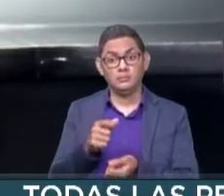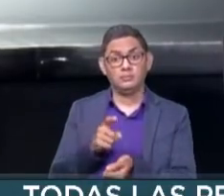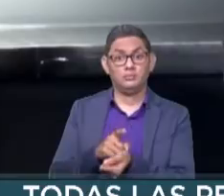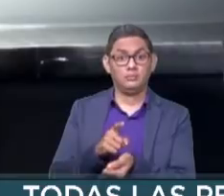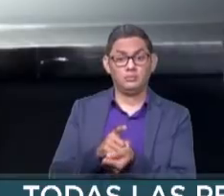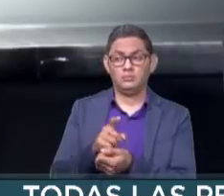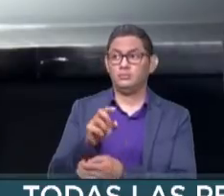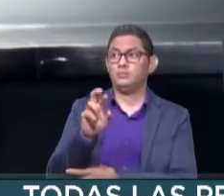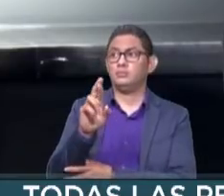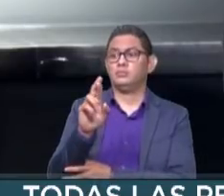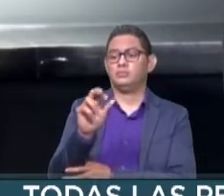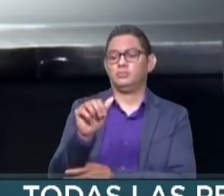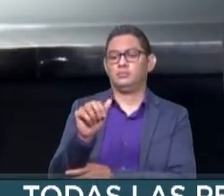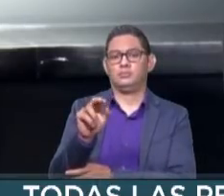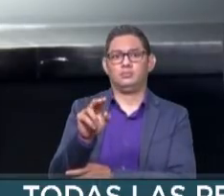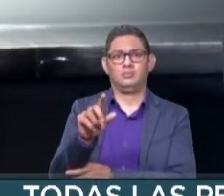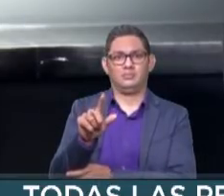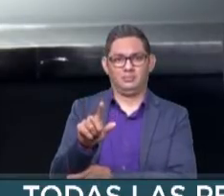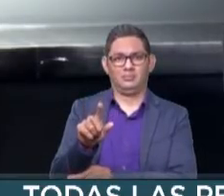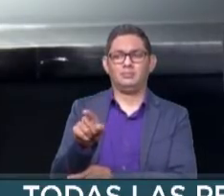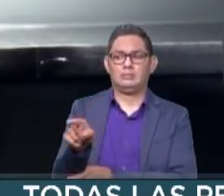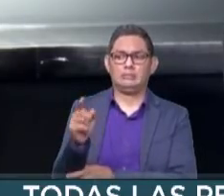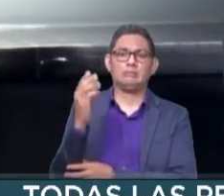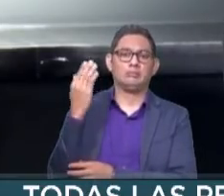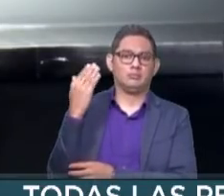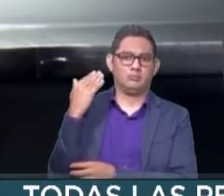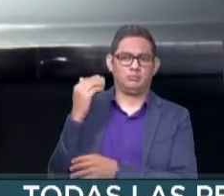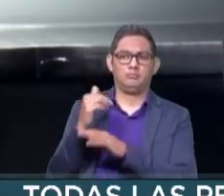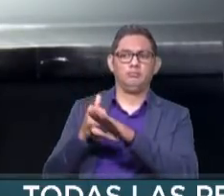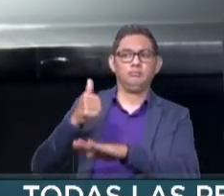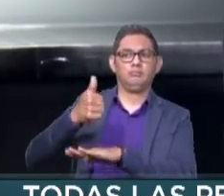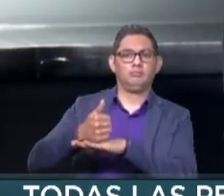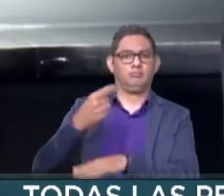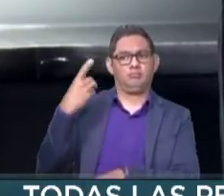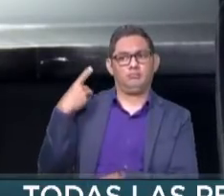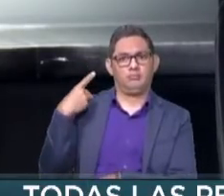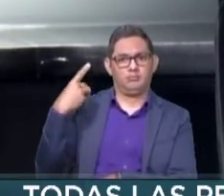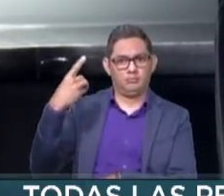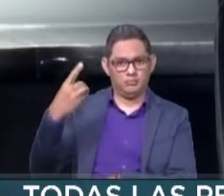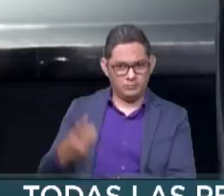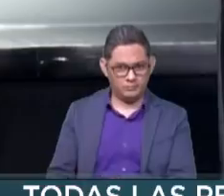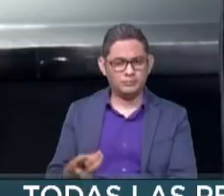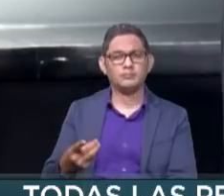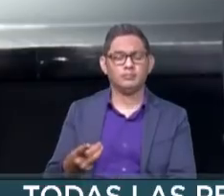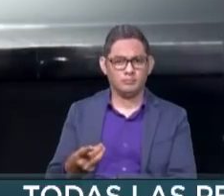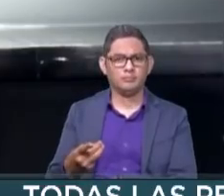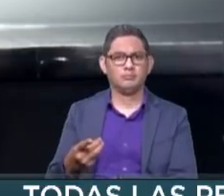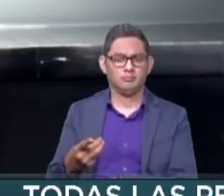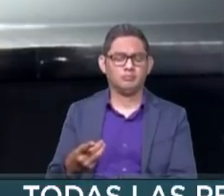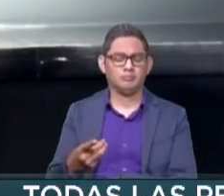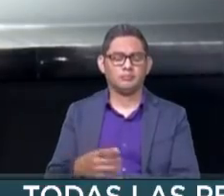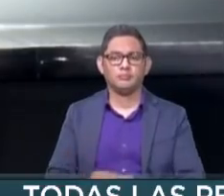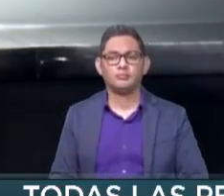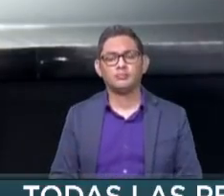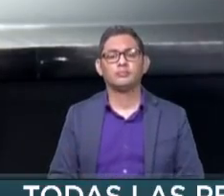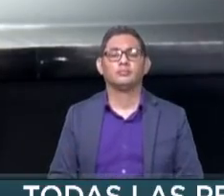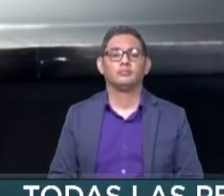Bravo, expresidente de nuestra sociedad y antiguo director del Programa Nacional de Salud Sexual y